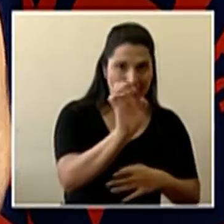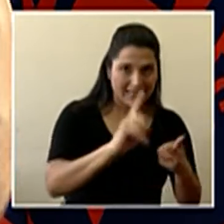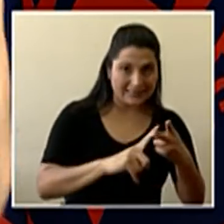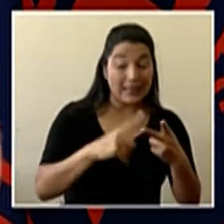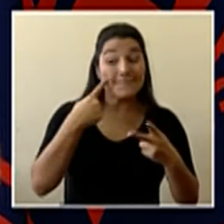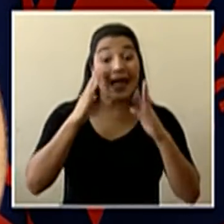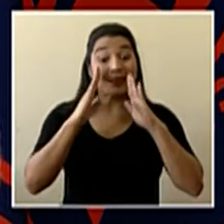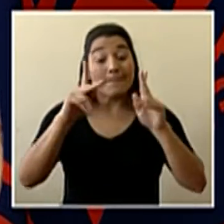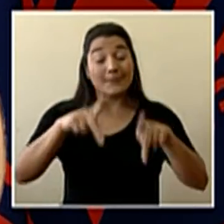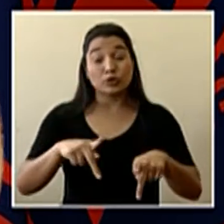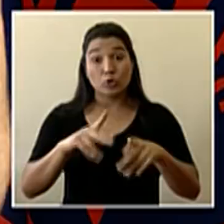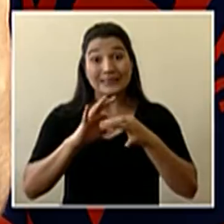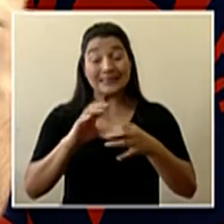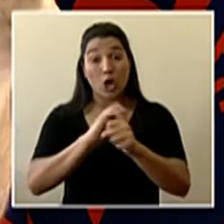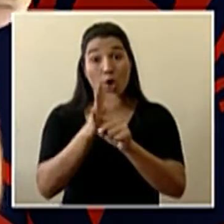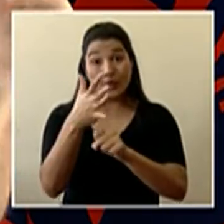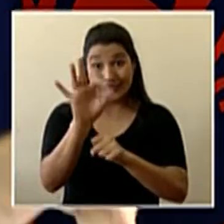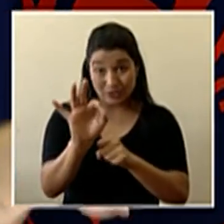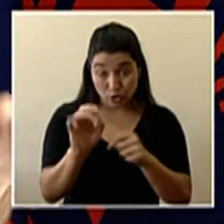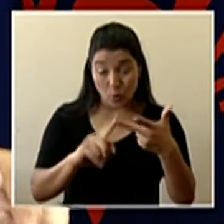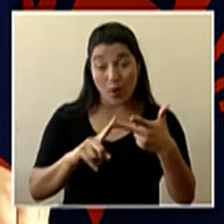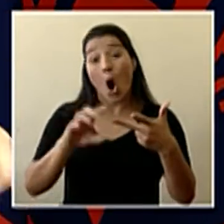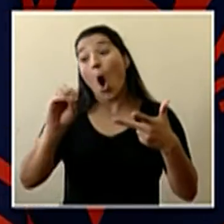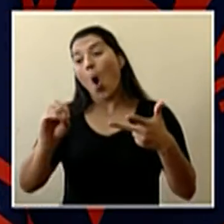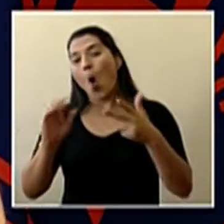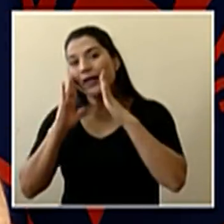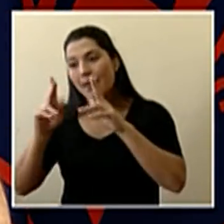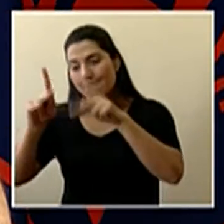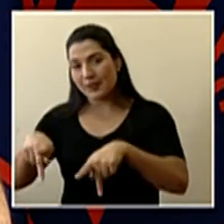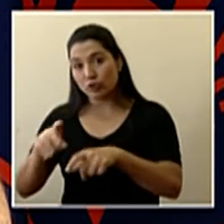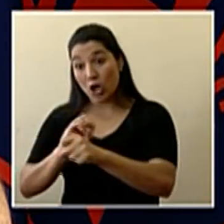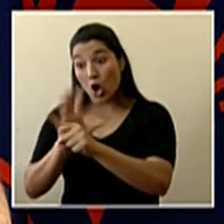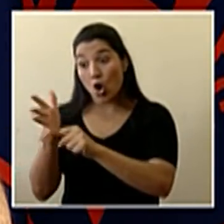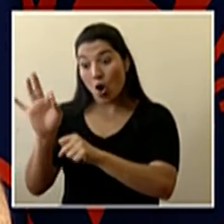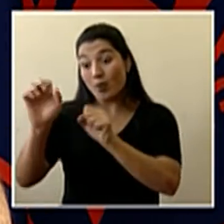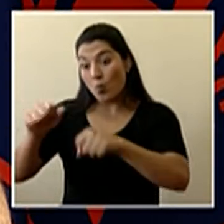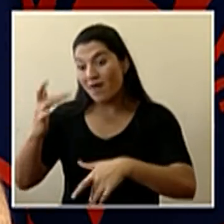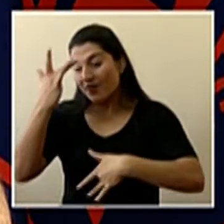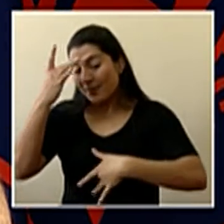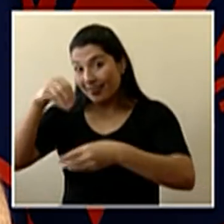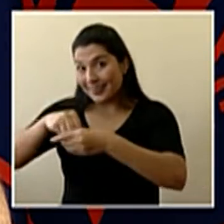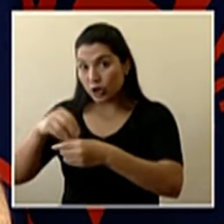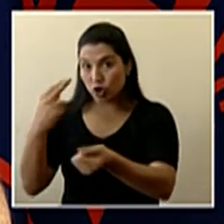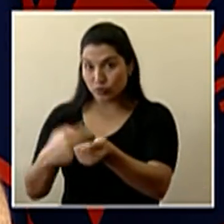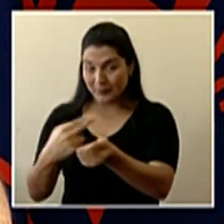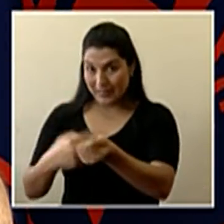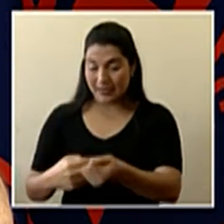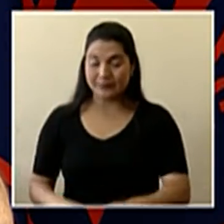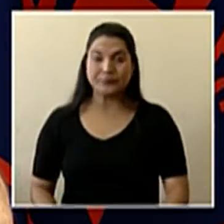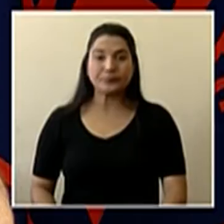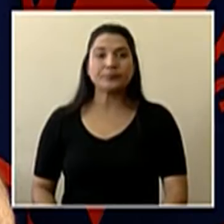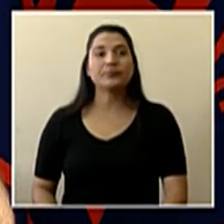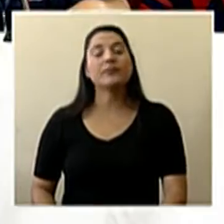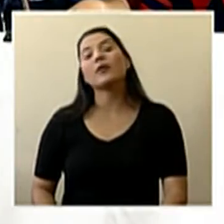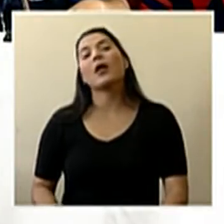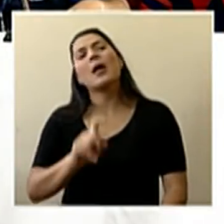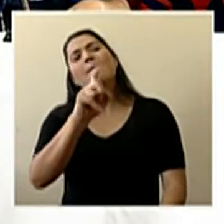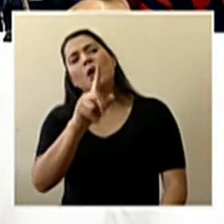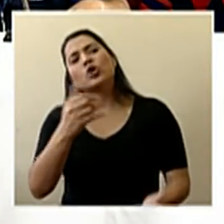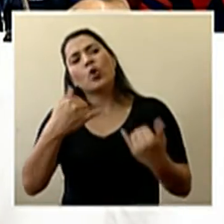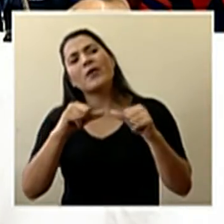comunidad y en la atención de pacientes COVID que se pueden contaminar dentro de los hospitales. Don Michael, nos consultan si se mantiene